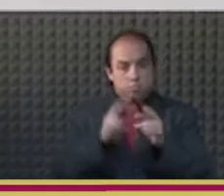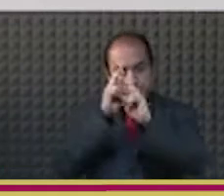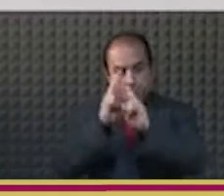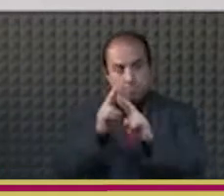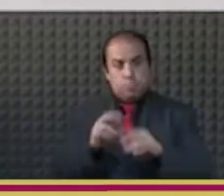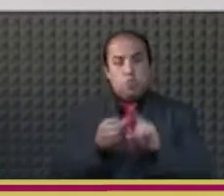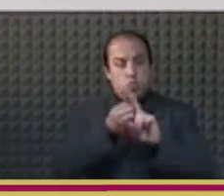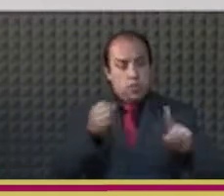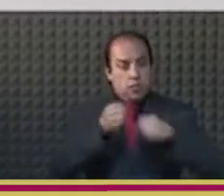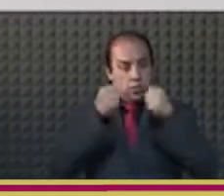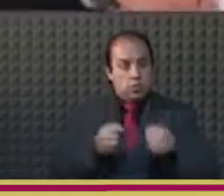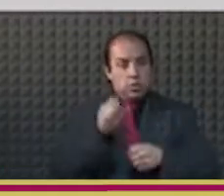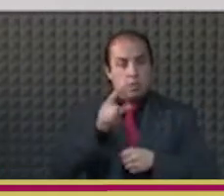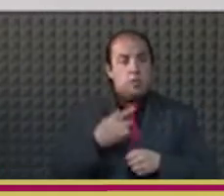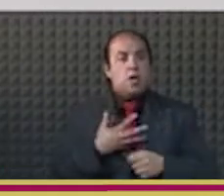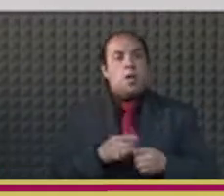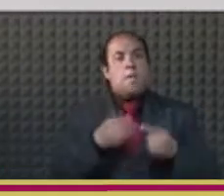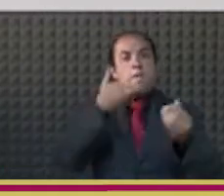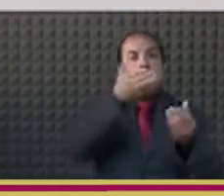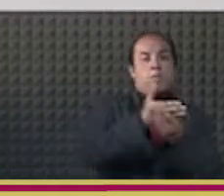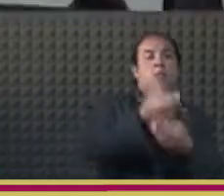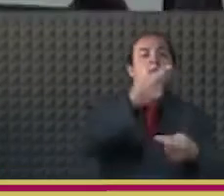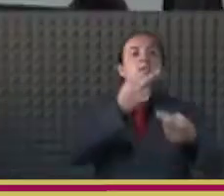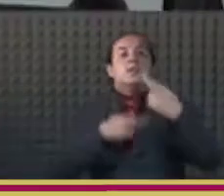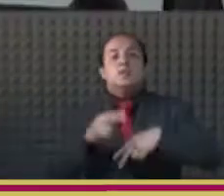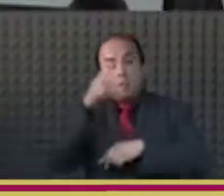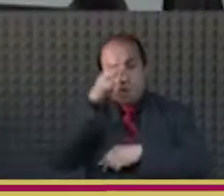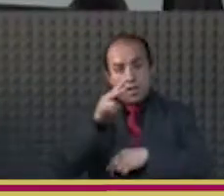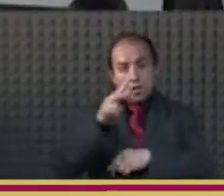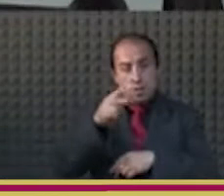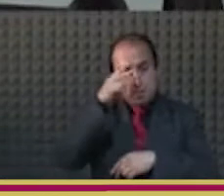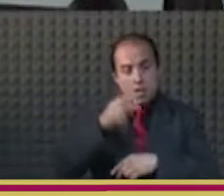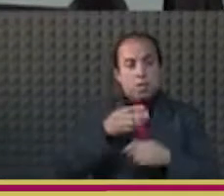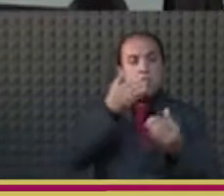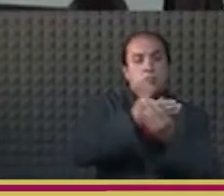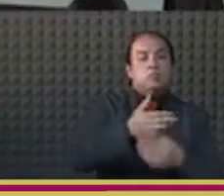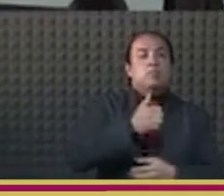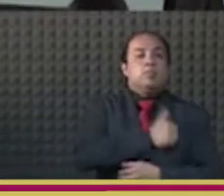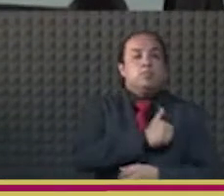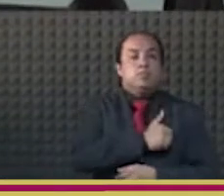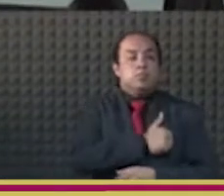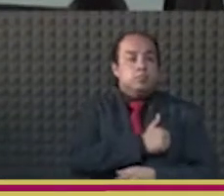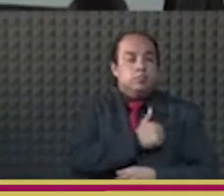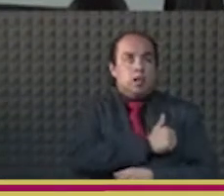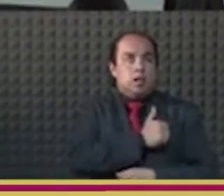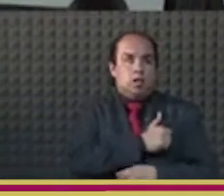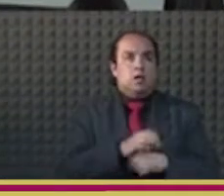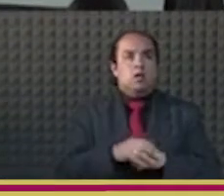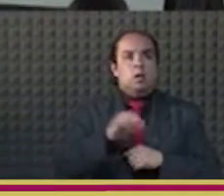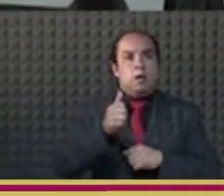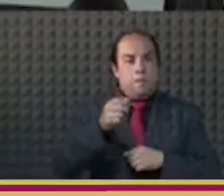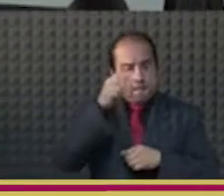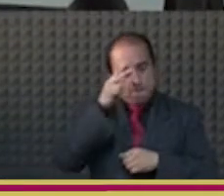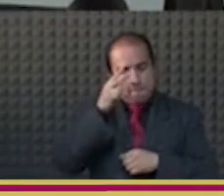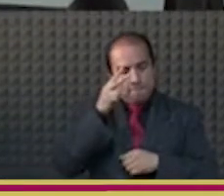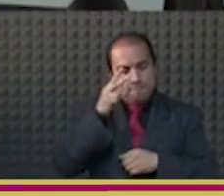también circular, es decir, de ida y vuelta a México, de México a Canadá y de Canadá a México. Es importante mencionar que